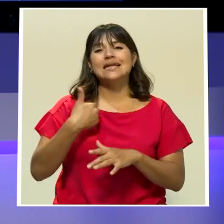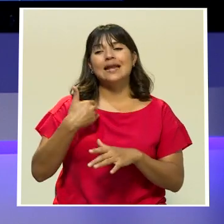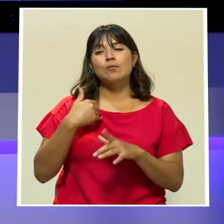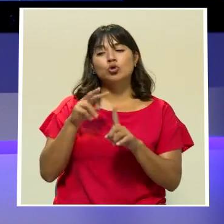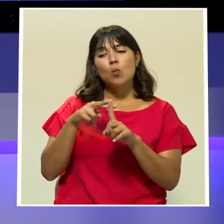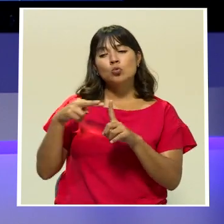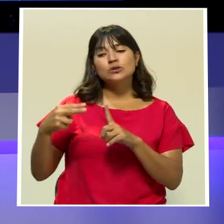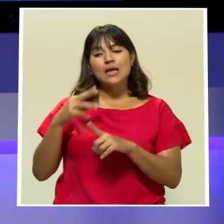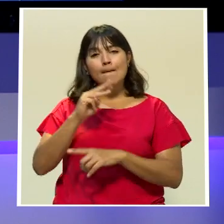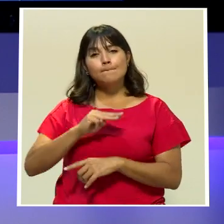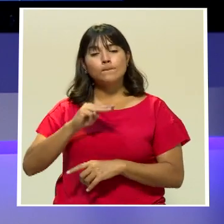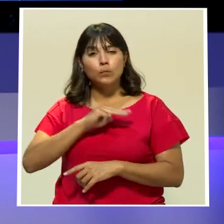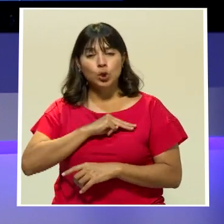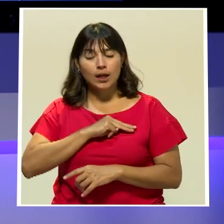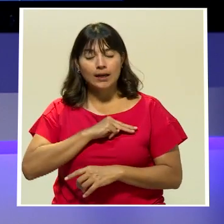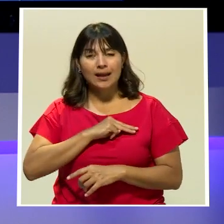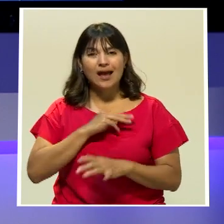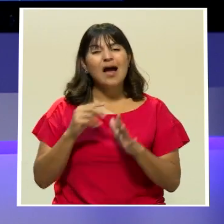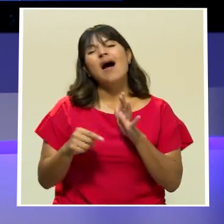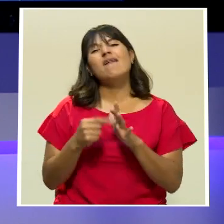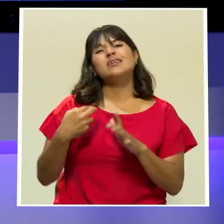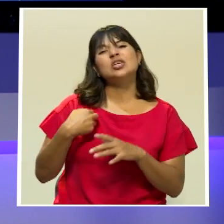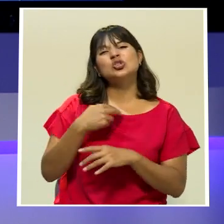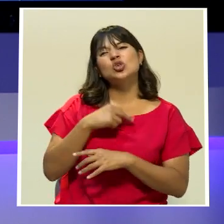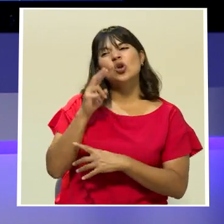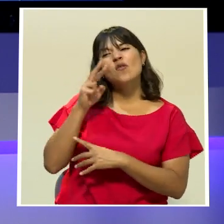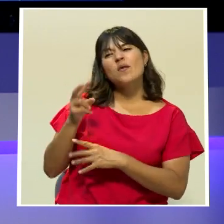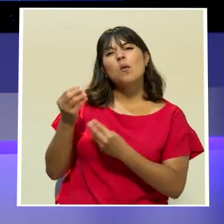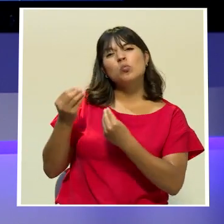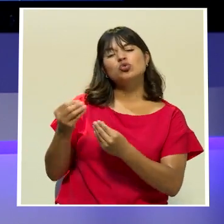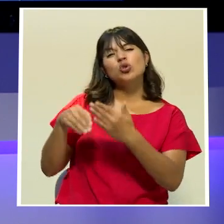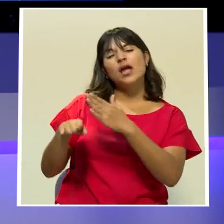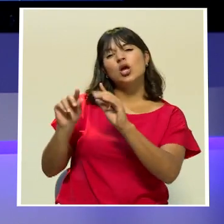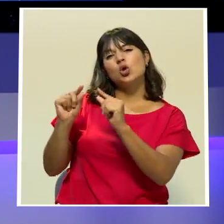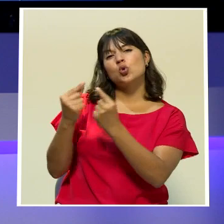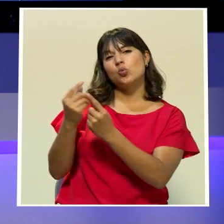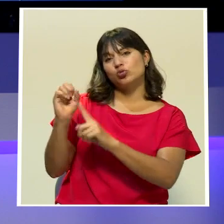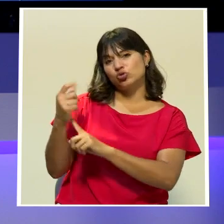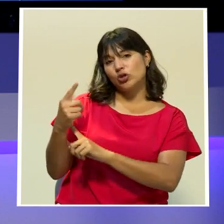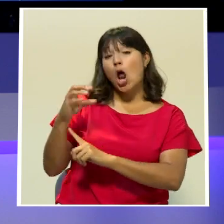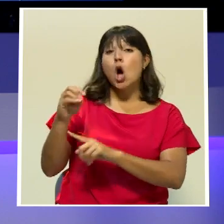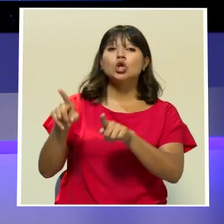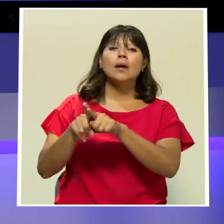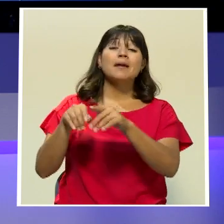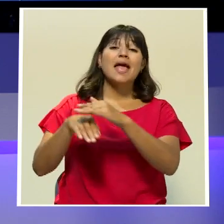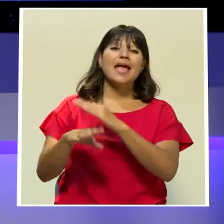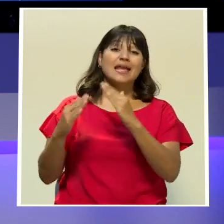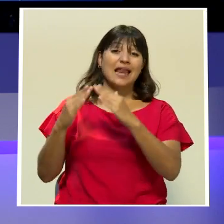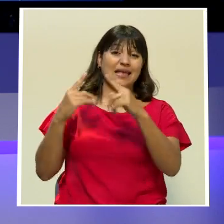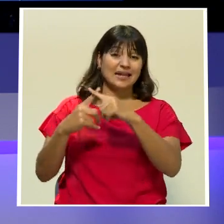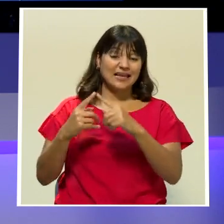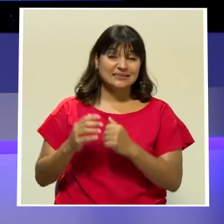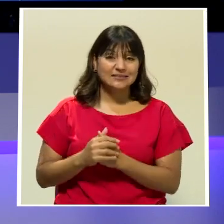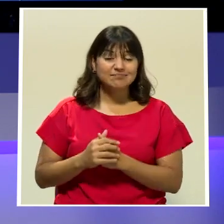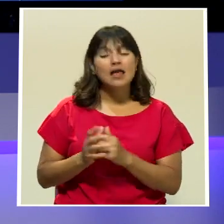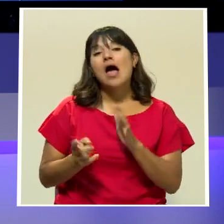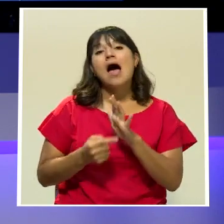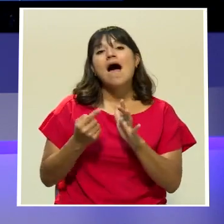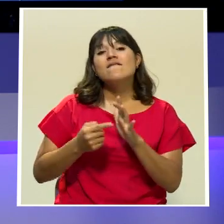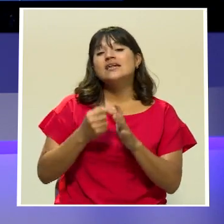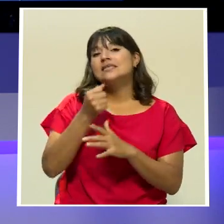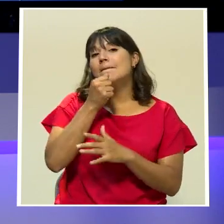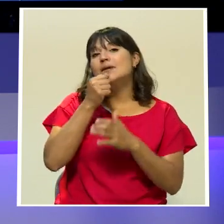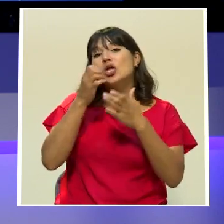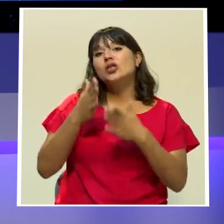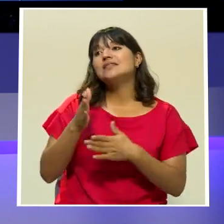uno le escucha mucho en movimientos sociales y también en la iglesia. Esta cosa que a veces los periodistas para